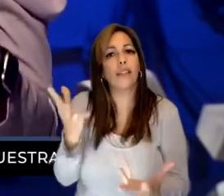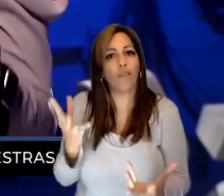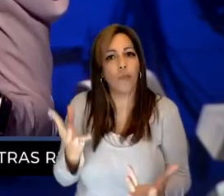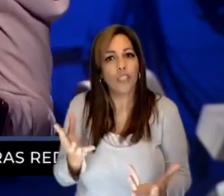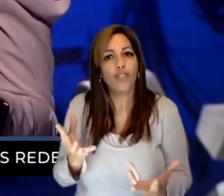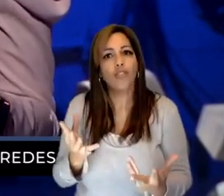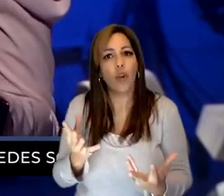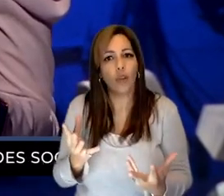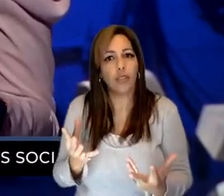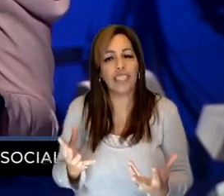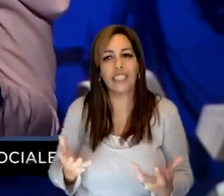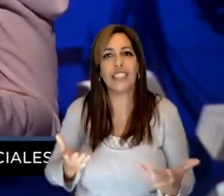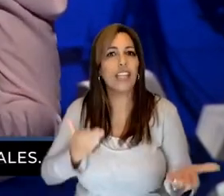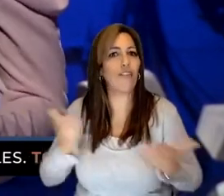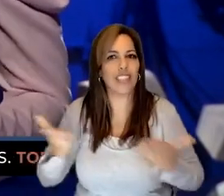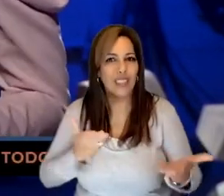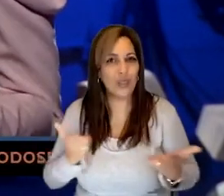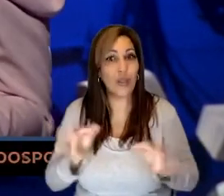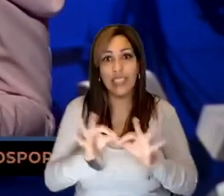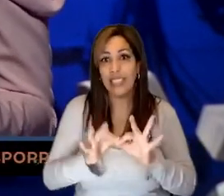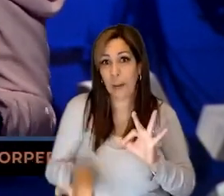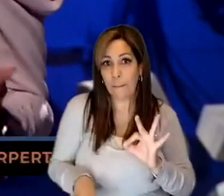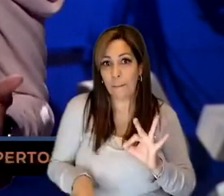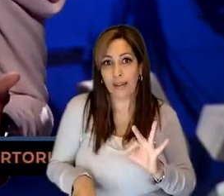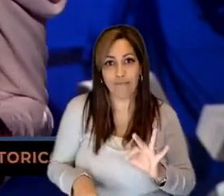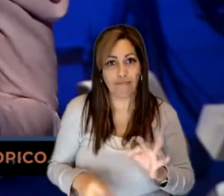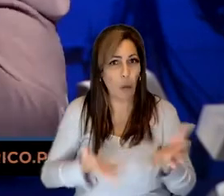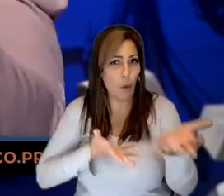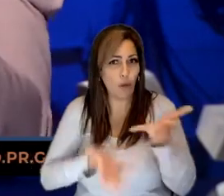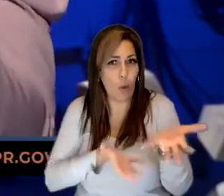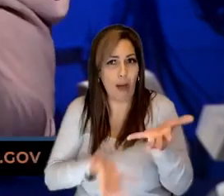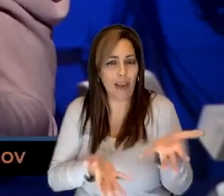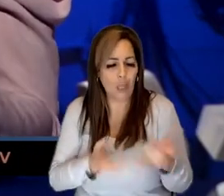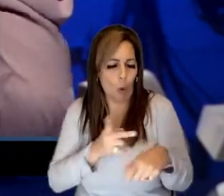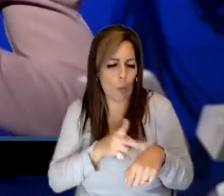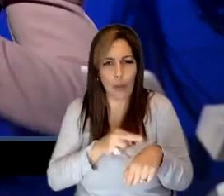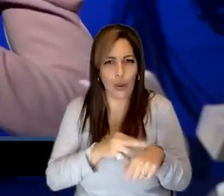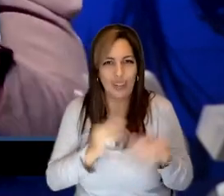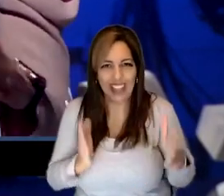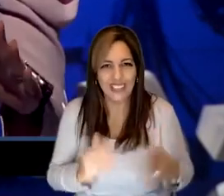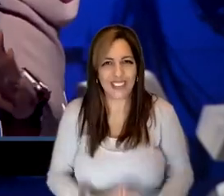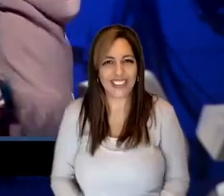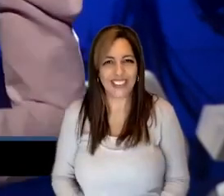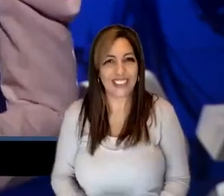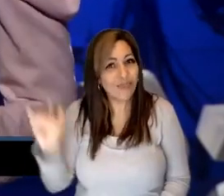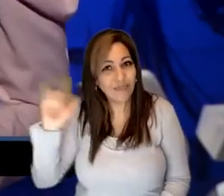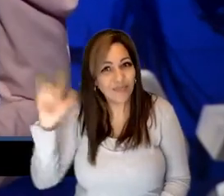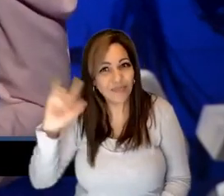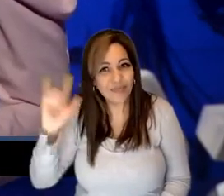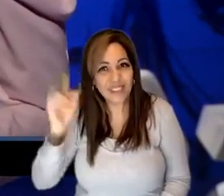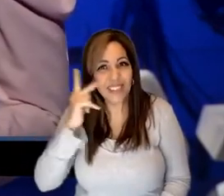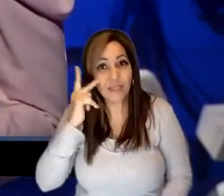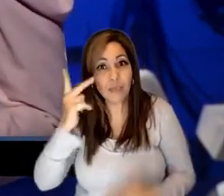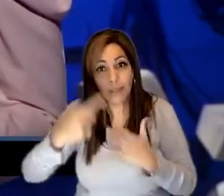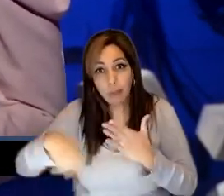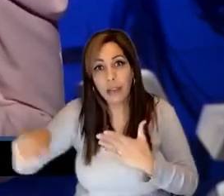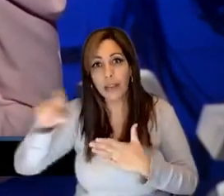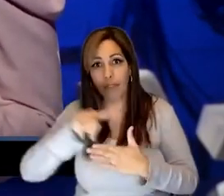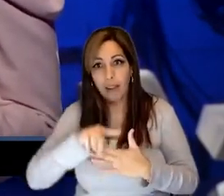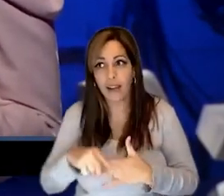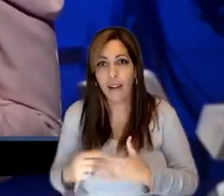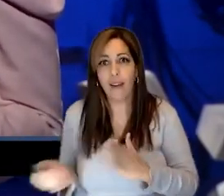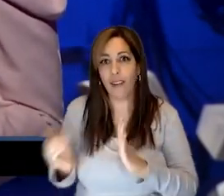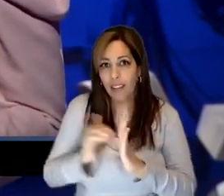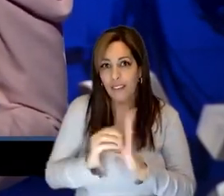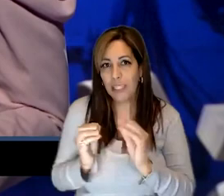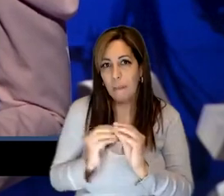le vamos a traer la información y el servicio de una manera sencilla, así como tú y yo hablamos, como los boricuas nos comunicamos. Hasta la próxima semana,